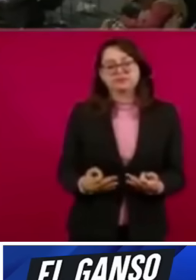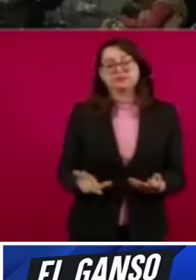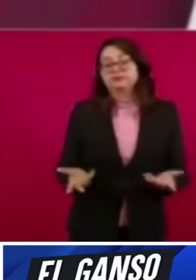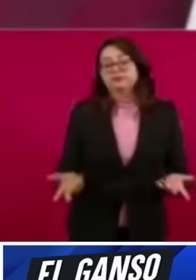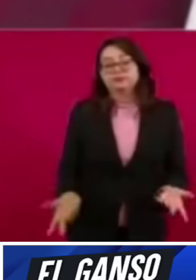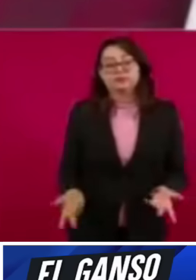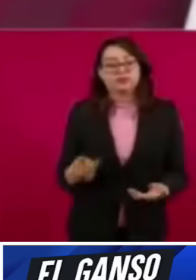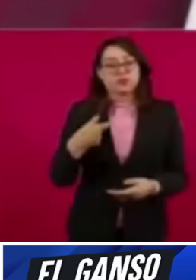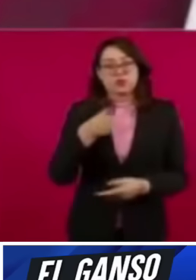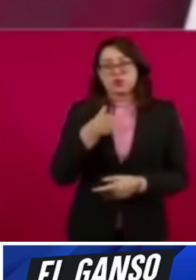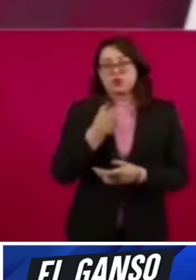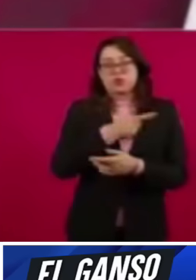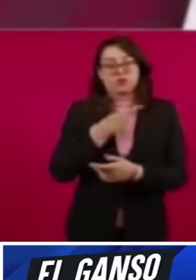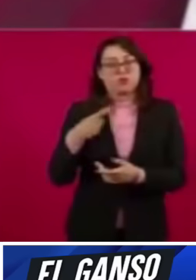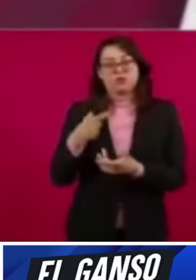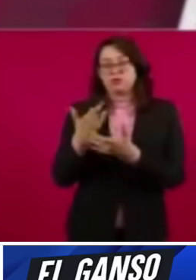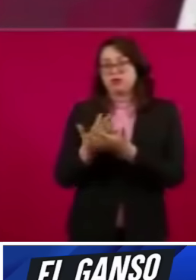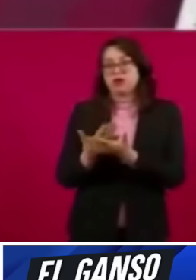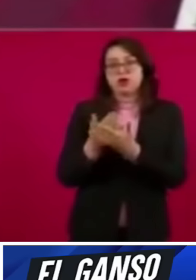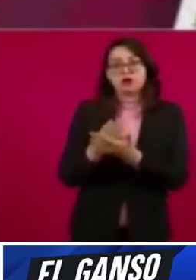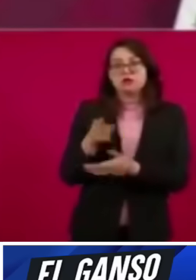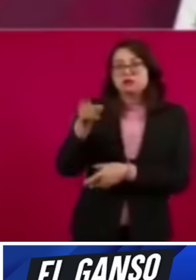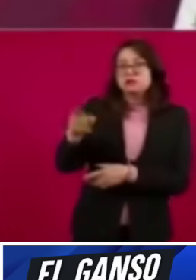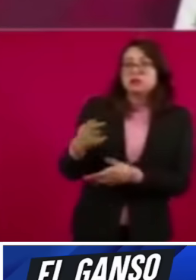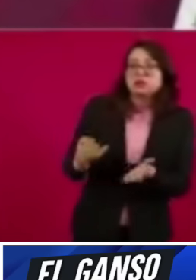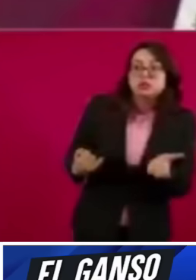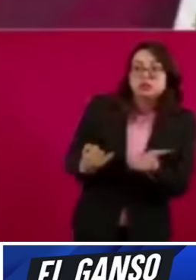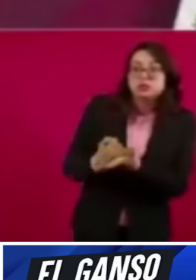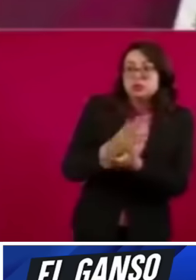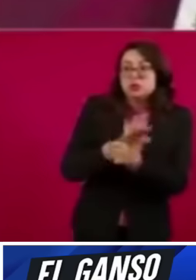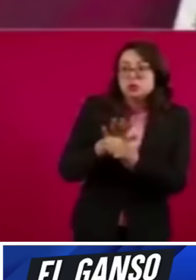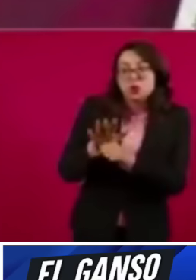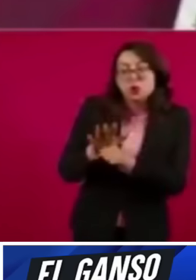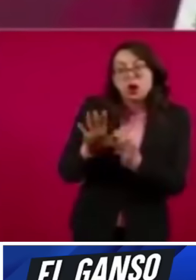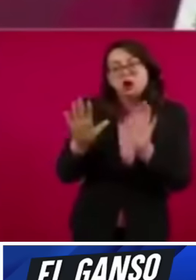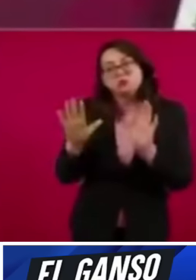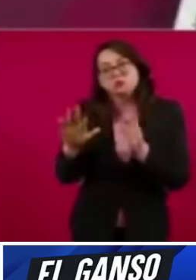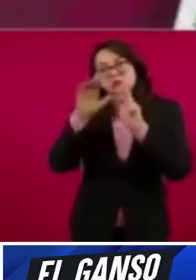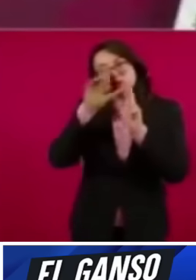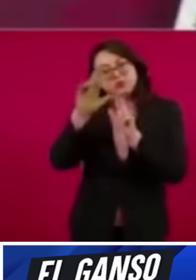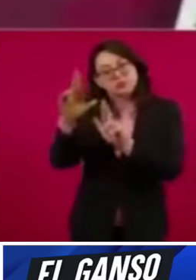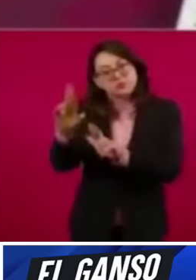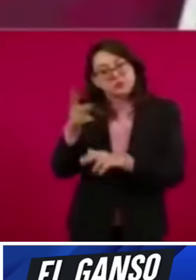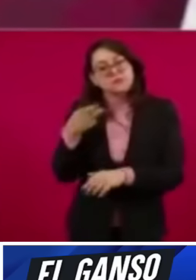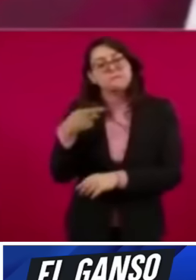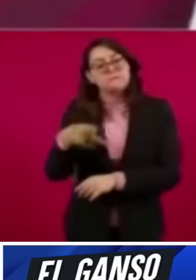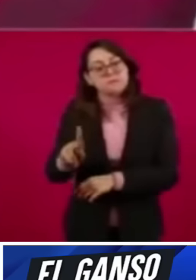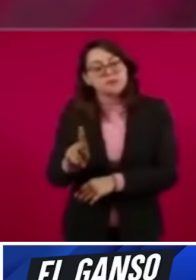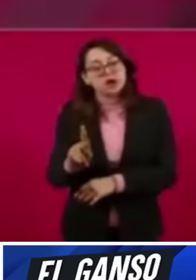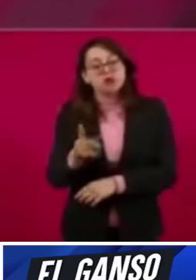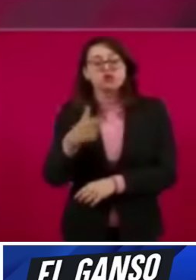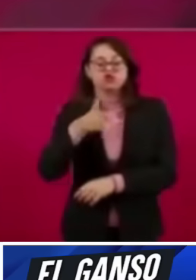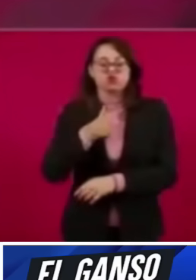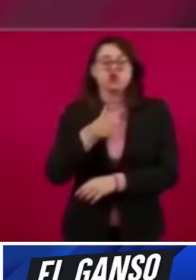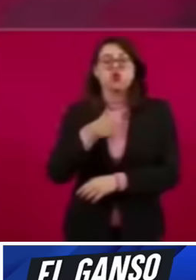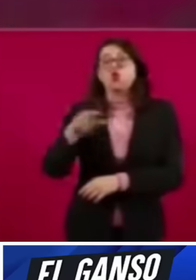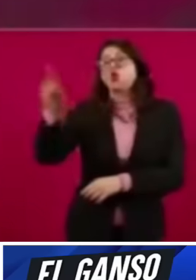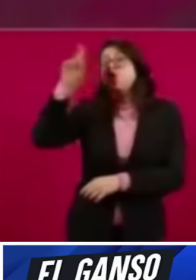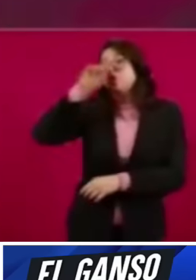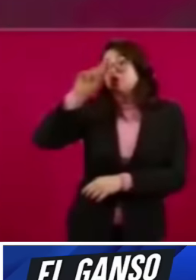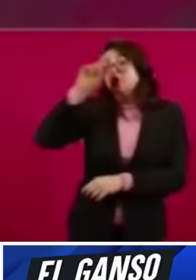no puedo yo adelantar nada, pero primero Lo que sí propongo